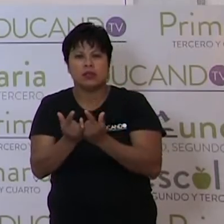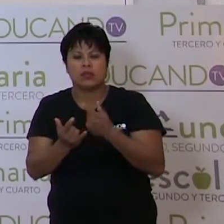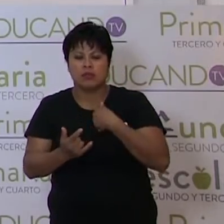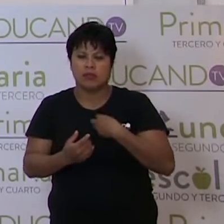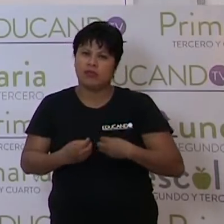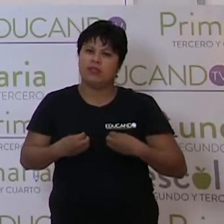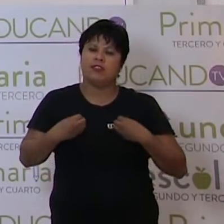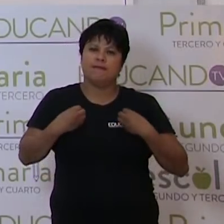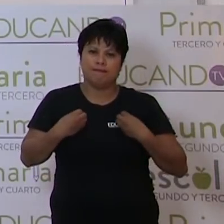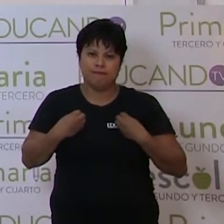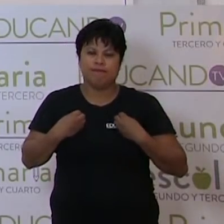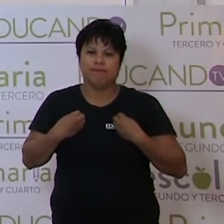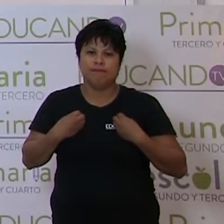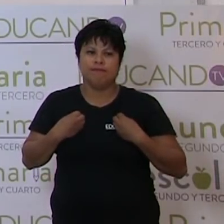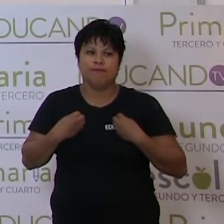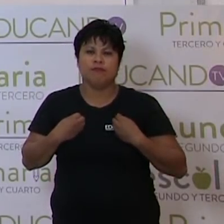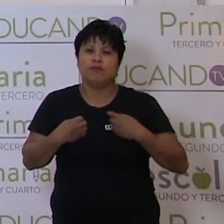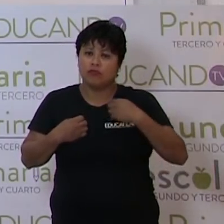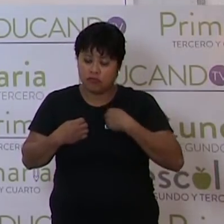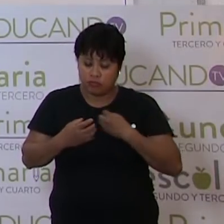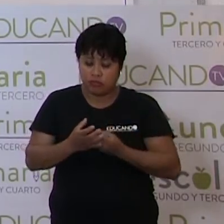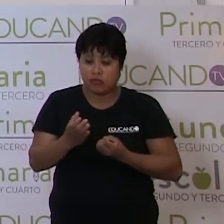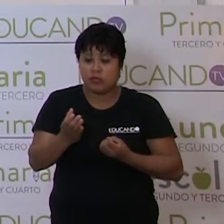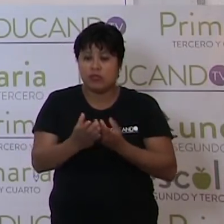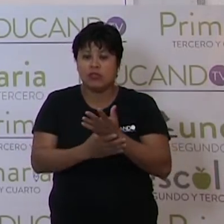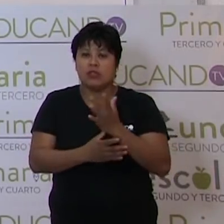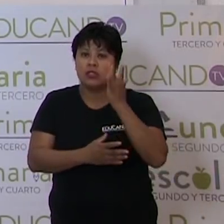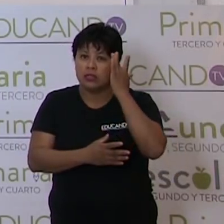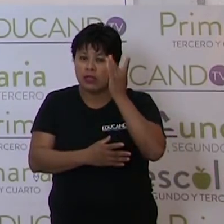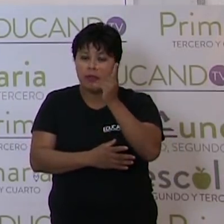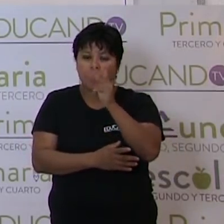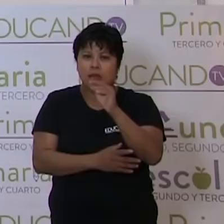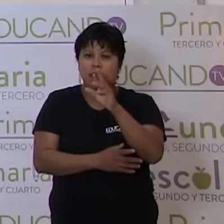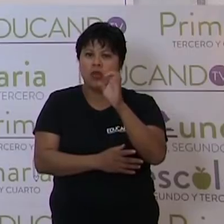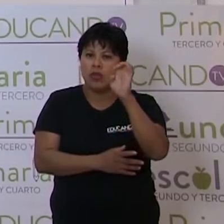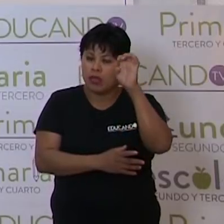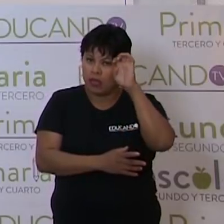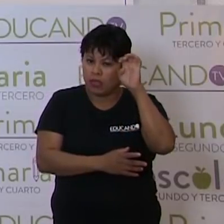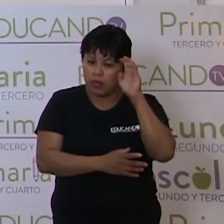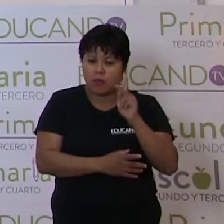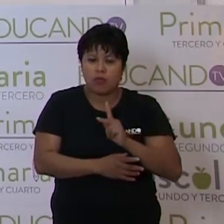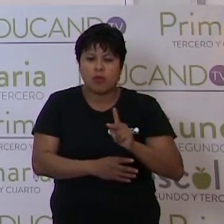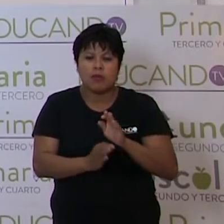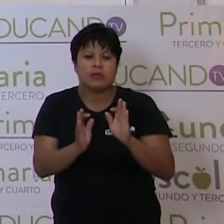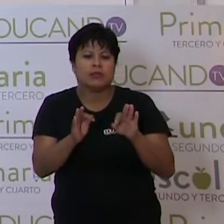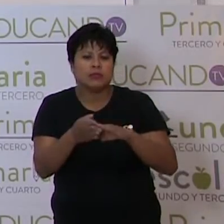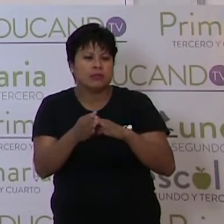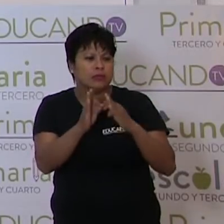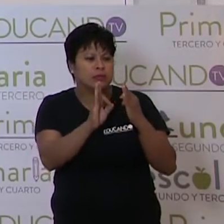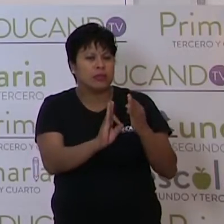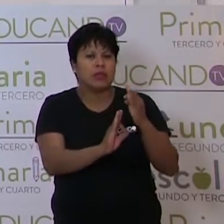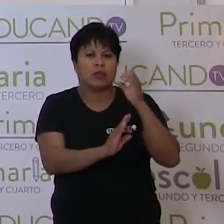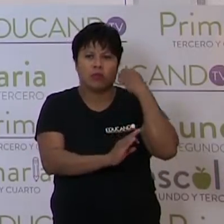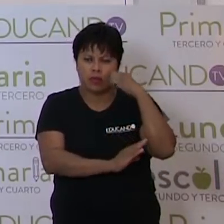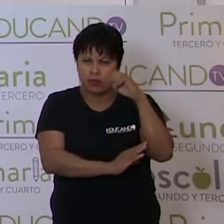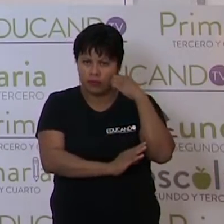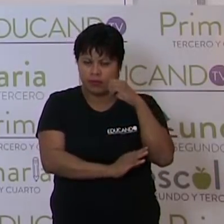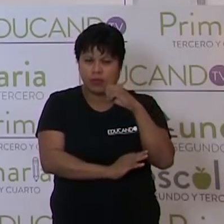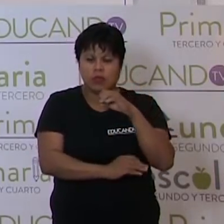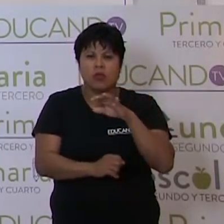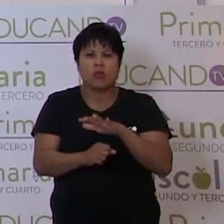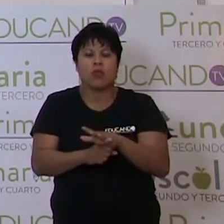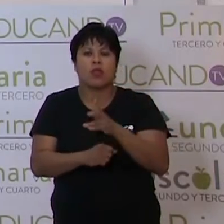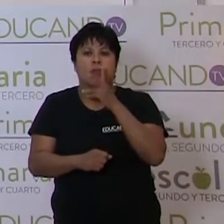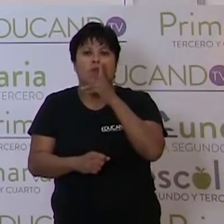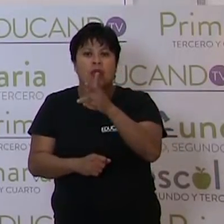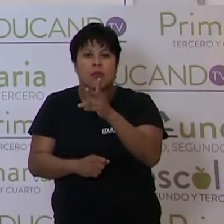vida. Yo nací en San Pablo Etla, un pueblo cercano a la ciudad de Oaxaca. ¿Qué palabra es